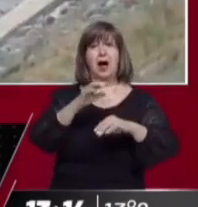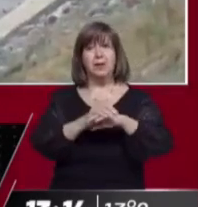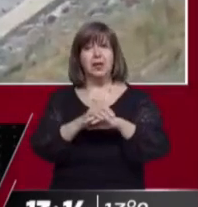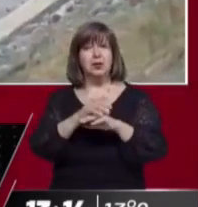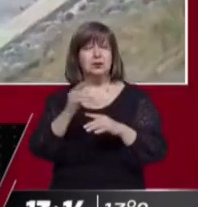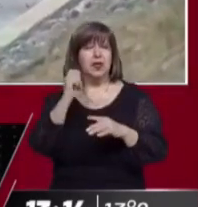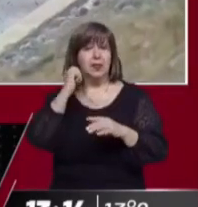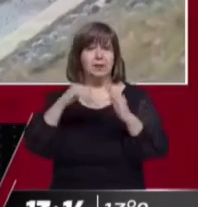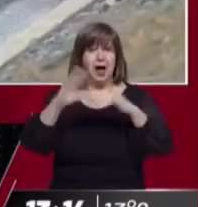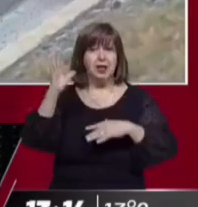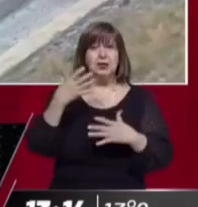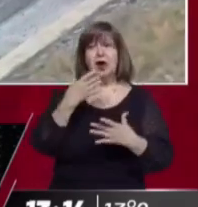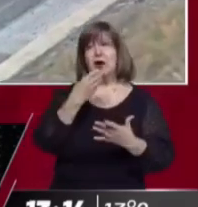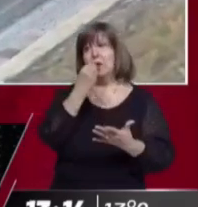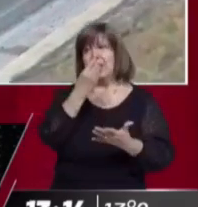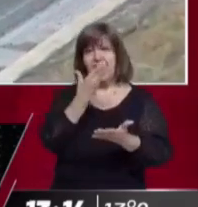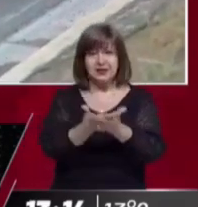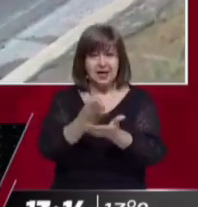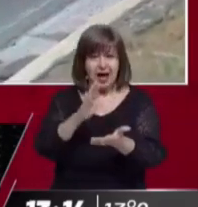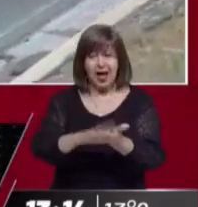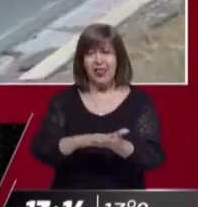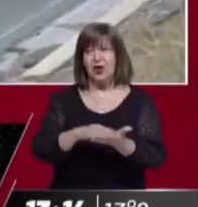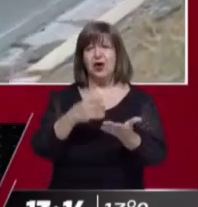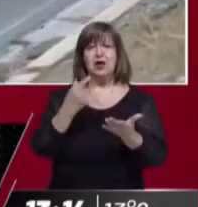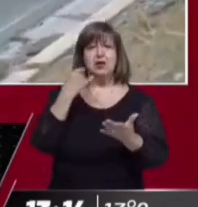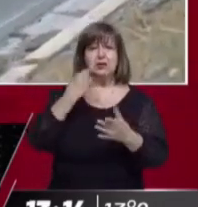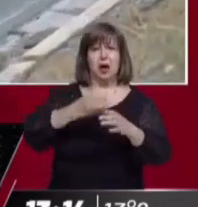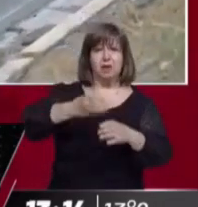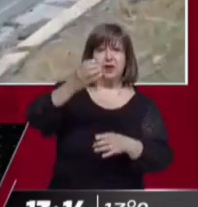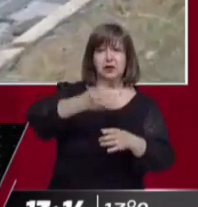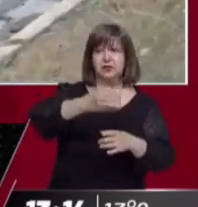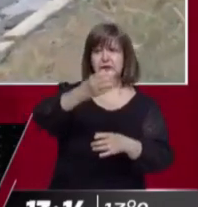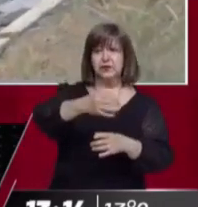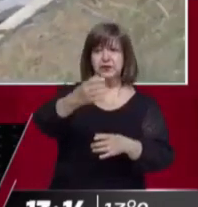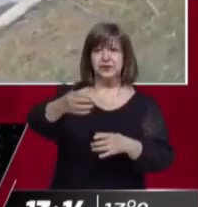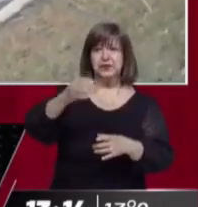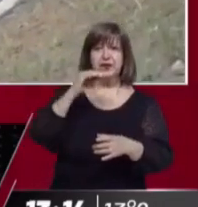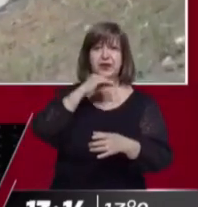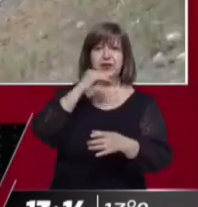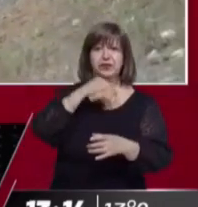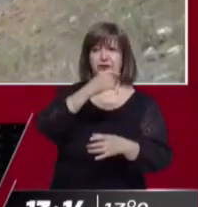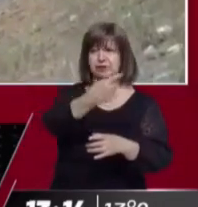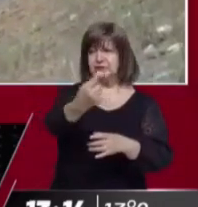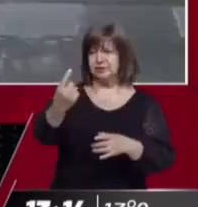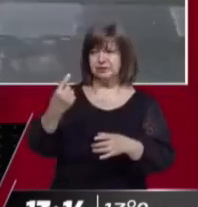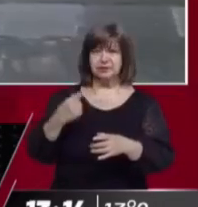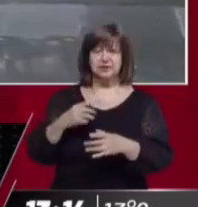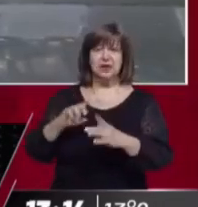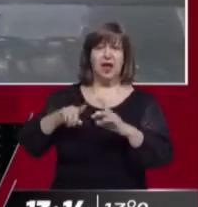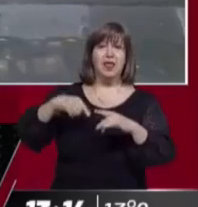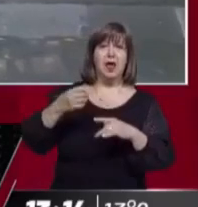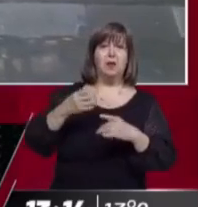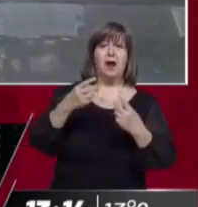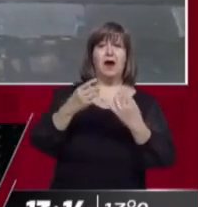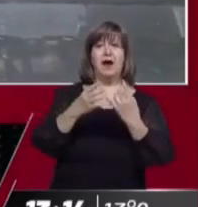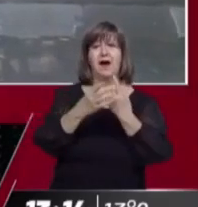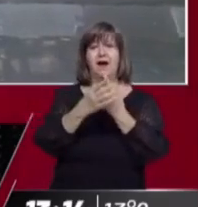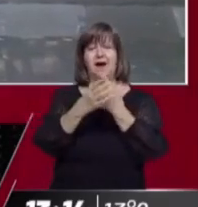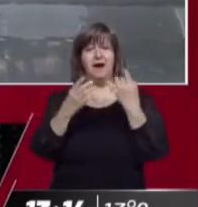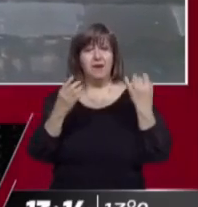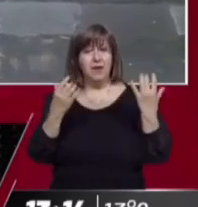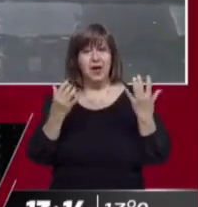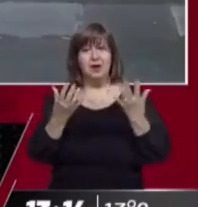esa juntada una ADO ha habido no sé una botella por por cada uno de los asistentes luego seguido por algún farné un